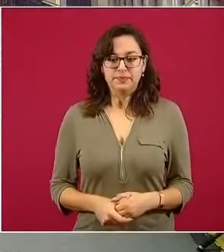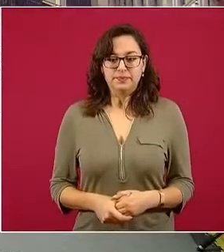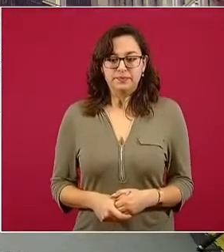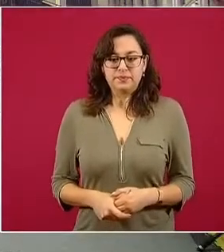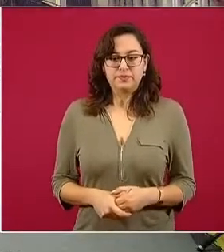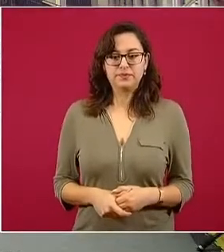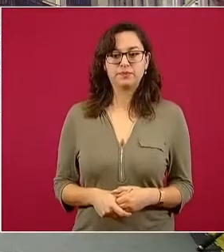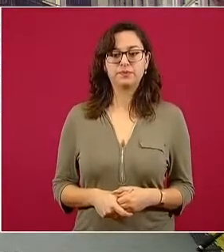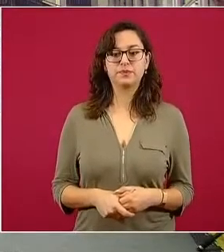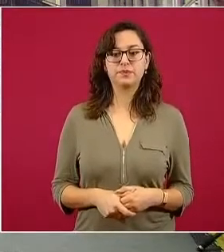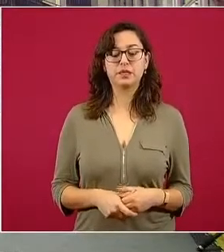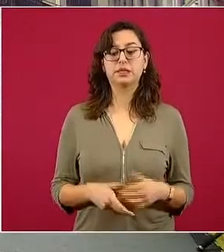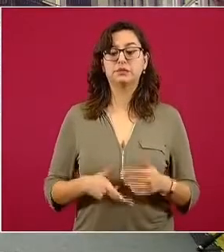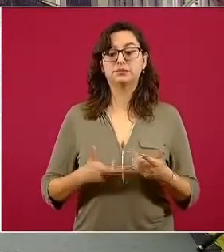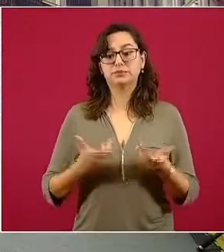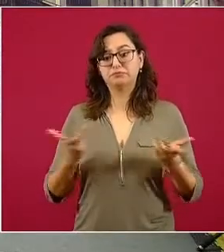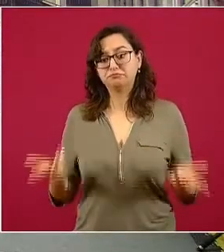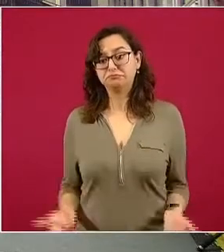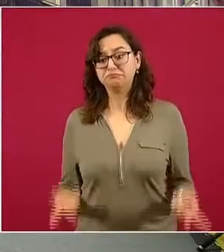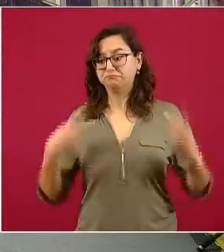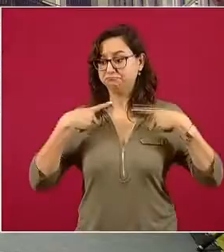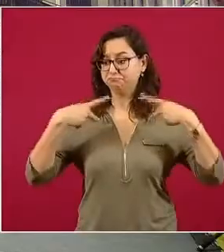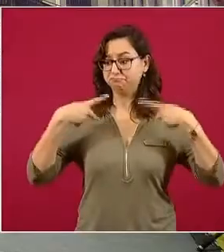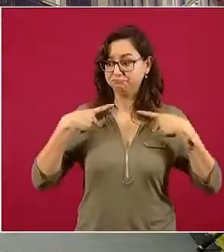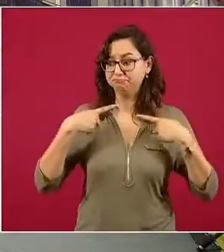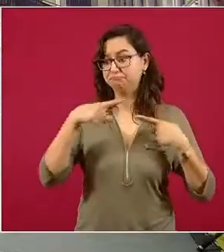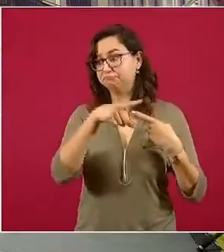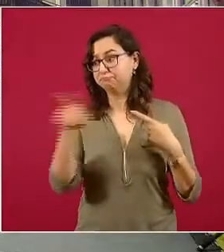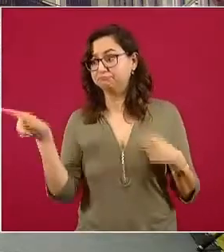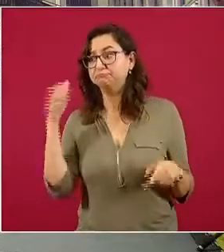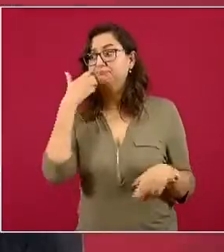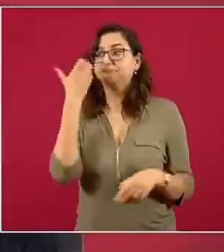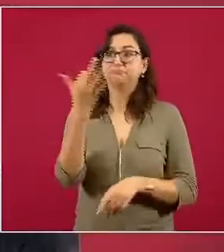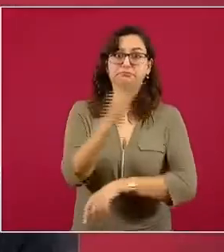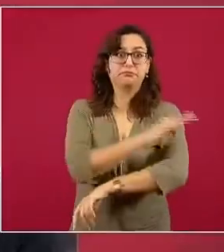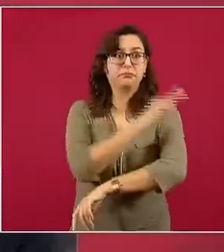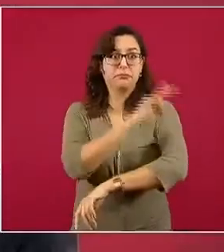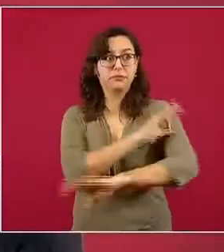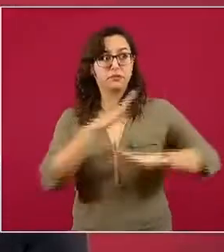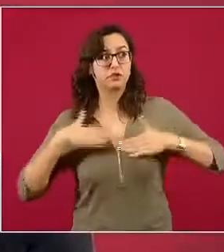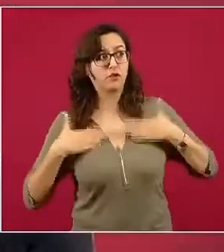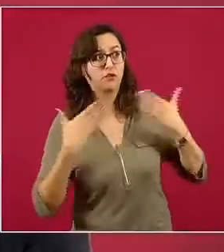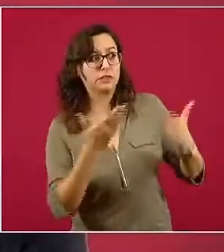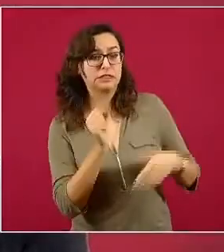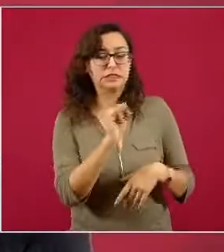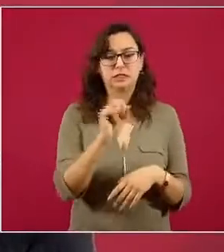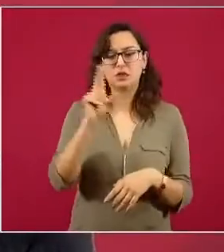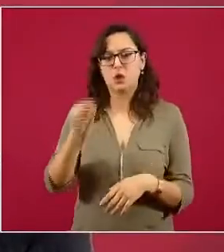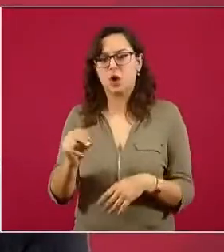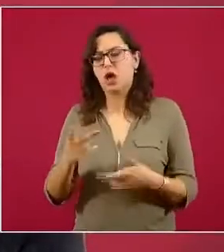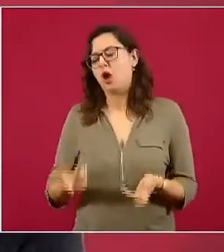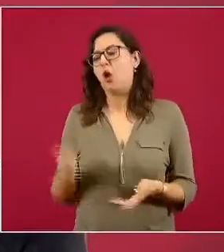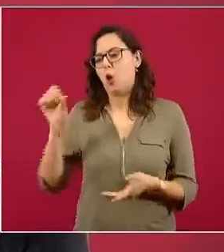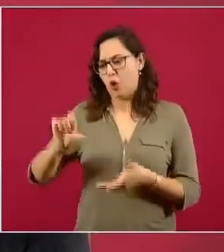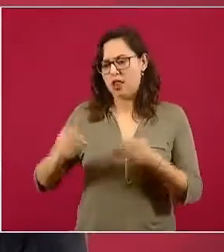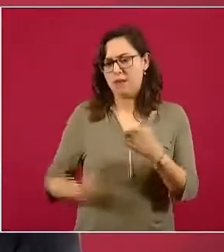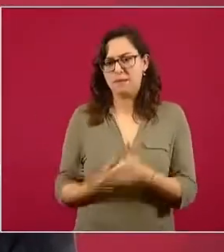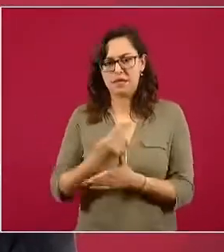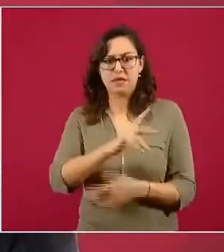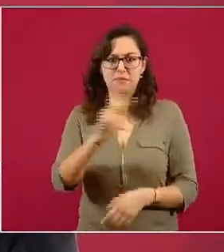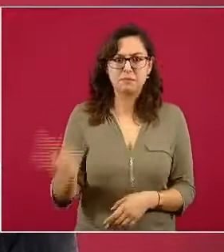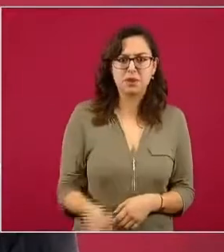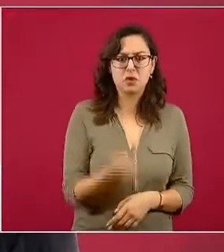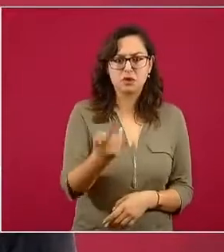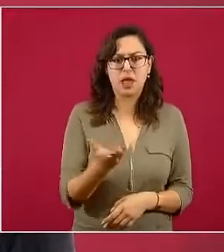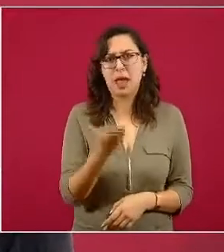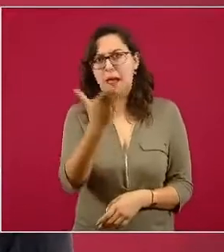Respecto a la voluntad de vacunarse, en general sí, esta mañana precisamente alguien le preguntó al presidente, ¿usted se va a vacunar? Y no.